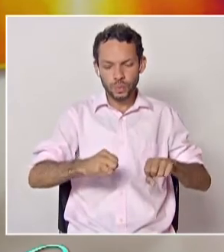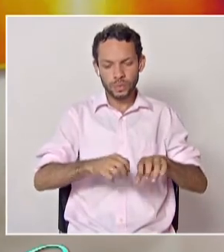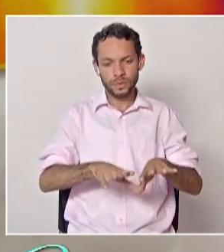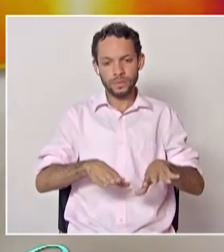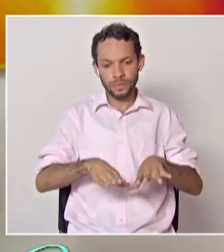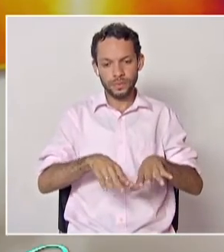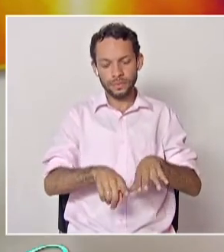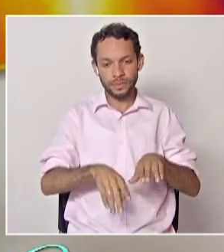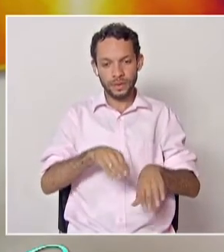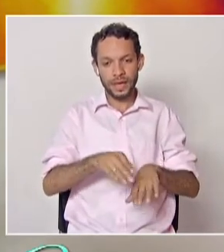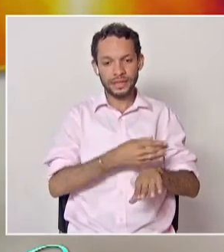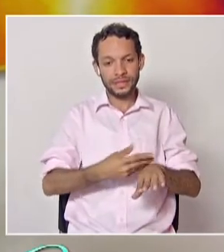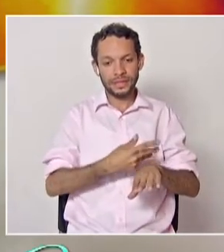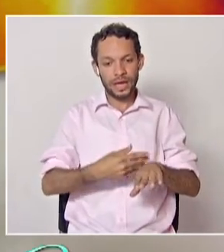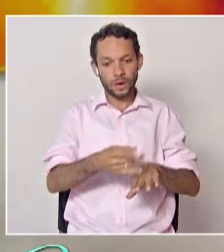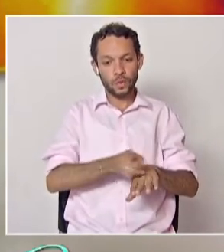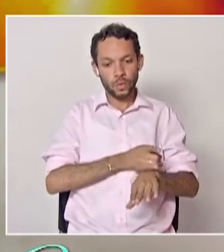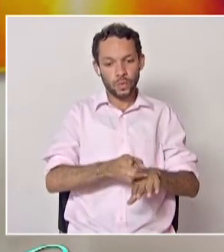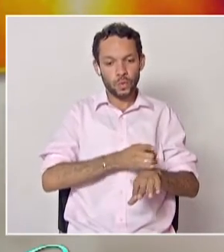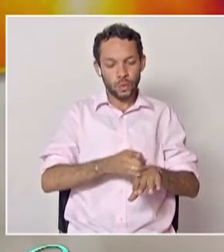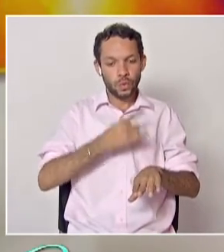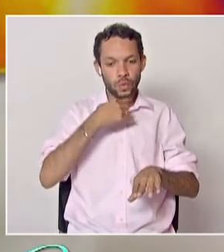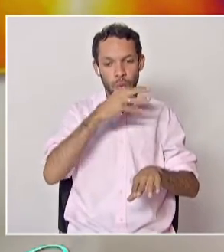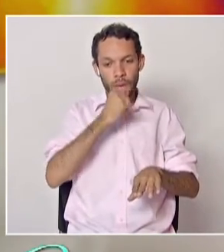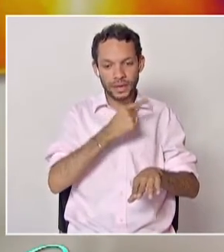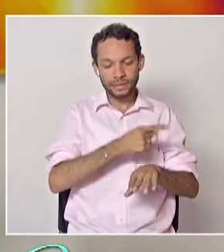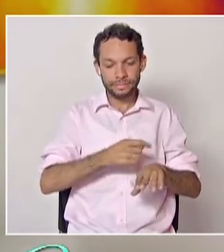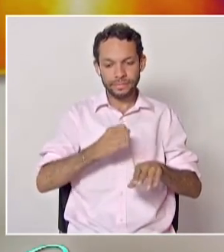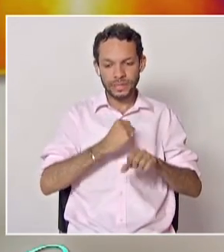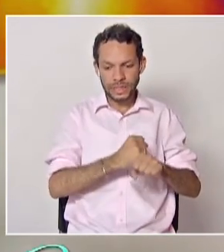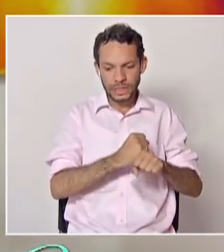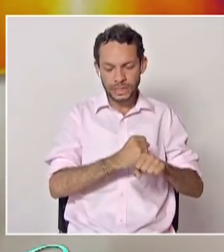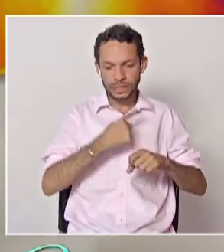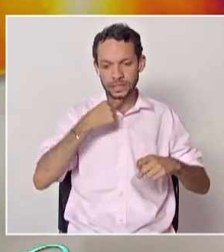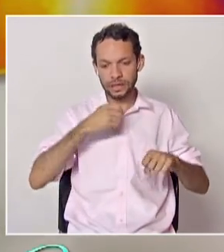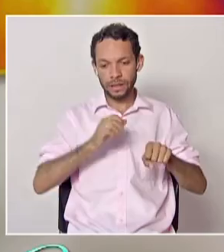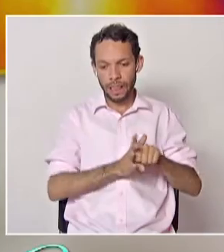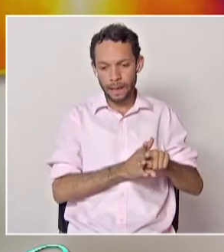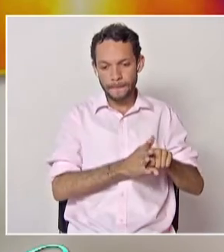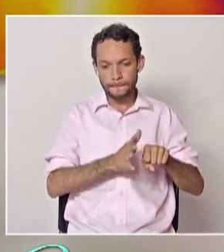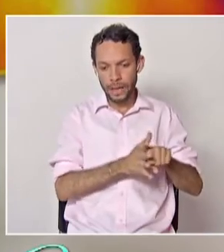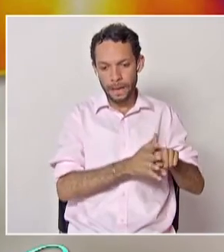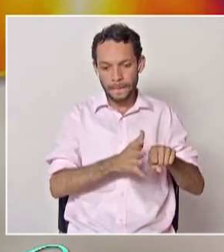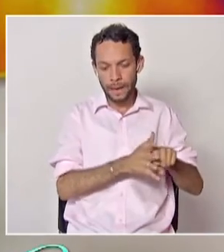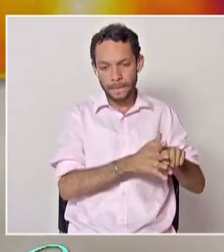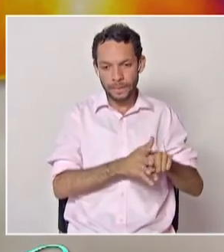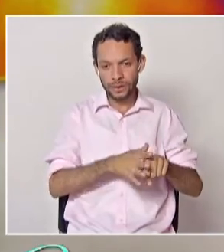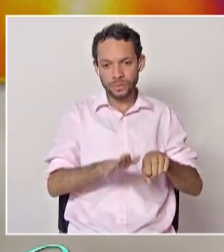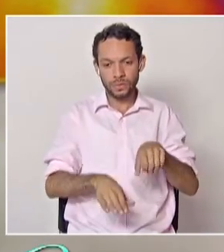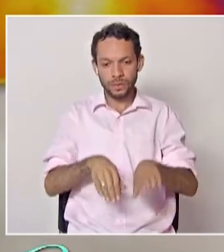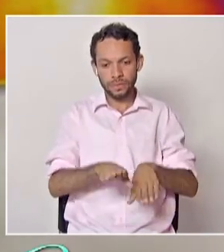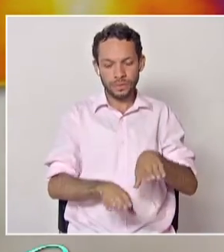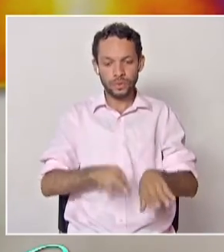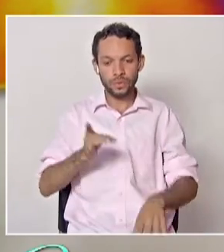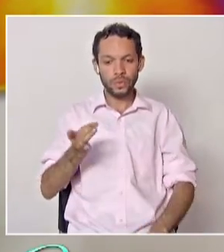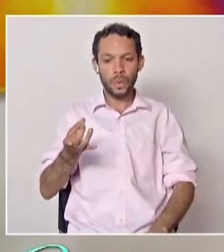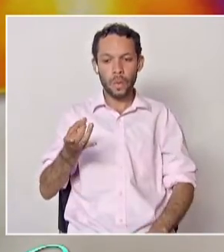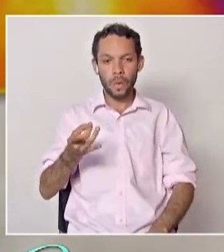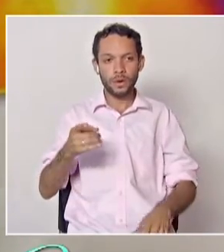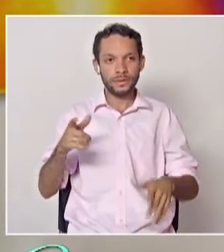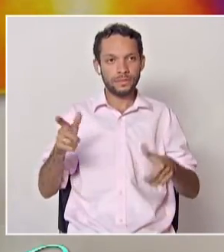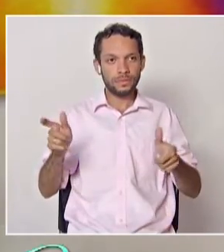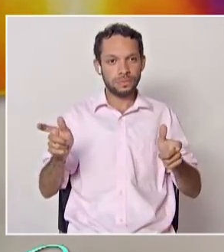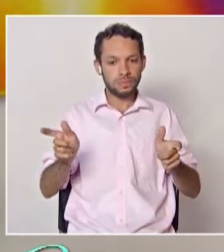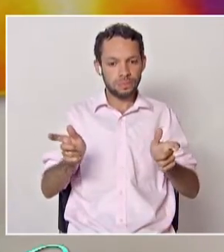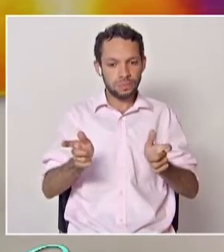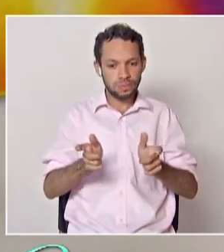porque no me está entrando sangre. Cuando yo empiezo a tener otra vez el flujo de sangre, el dolor disminuye. Por eso él dice, vamos a